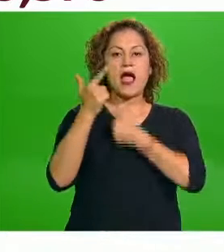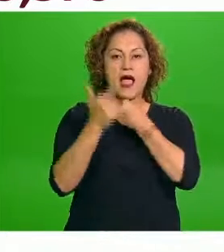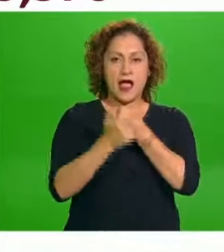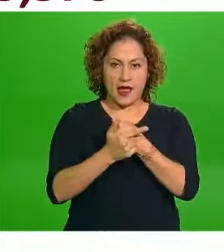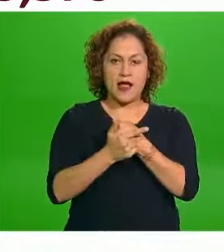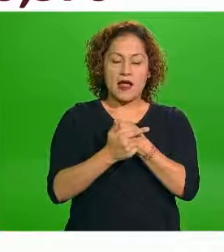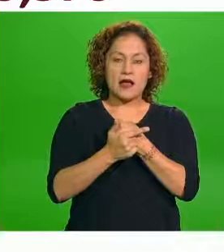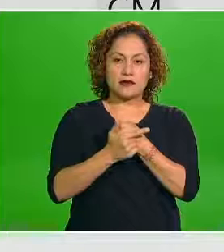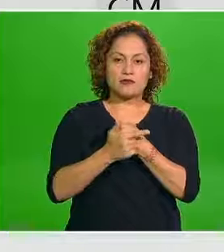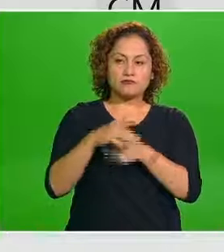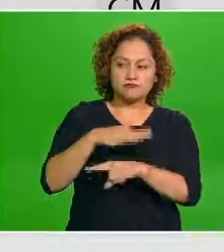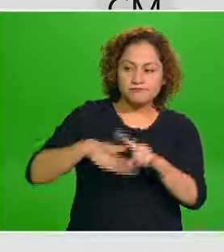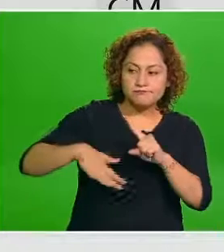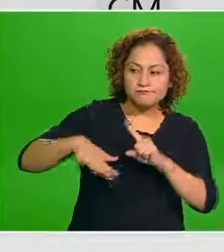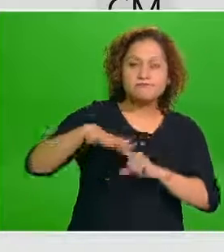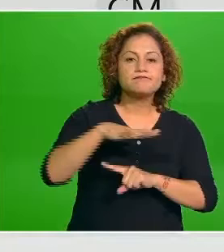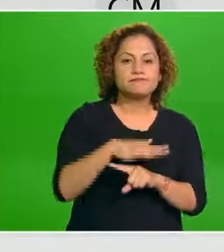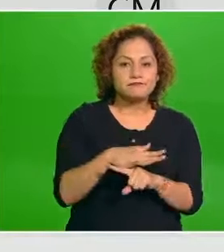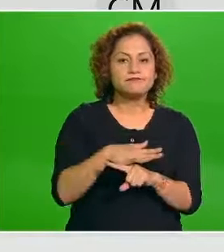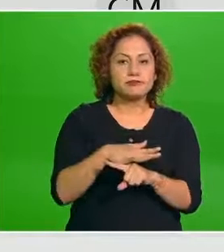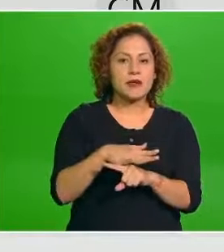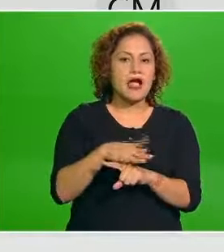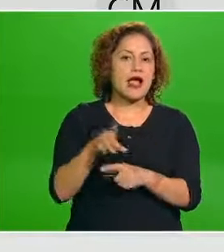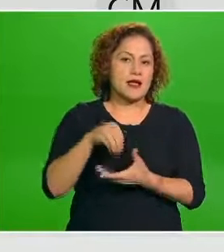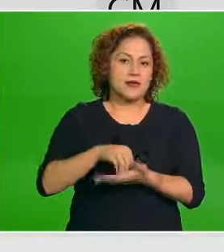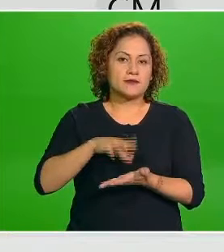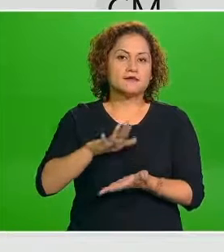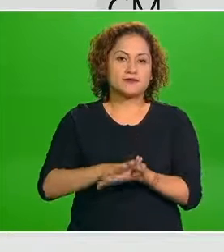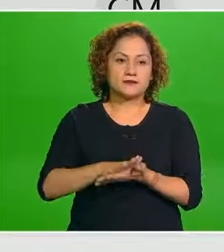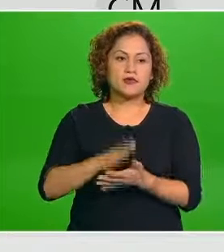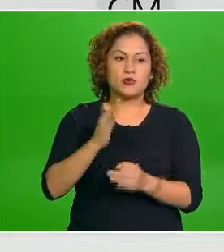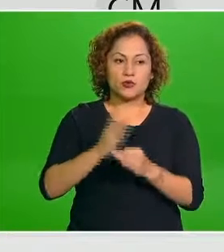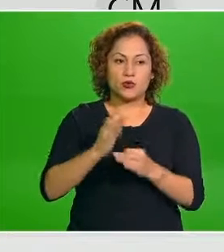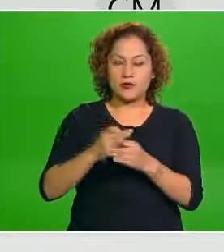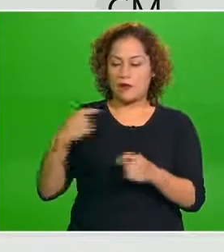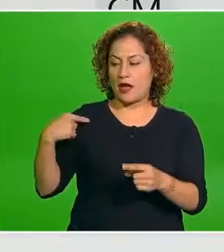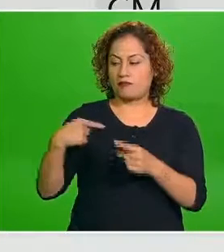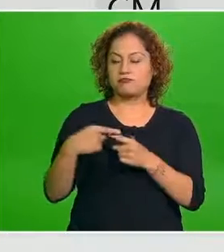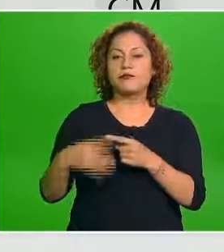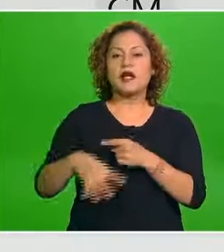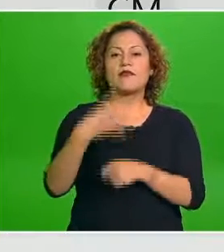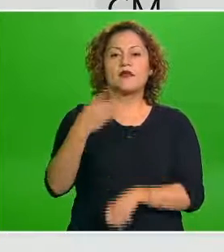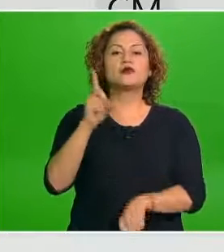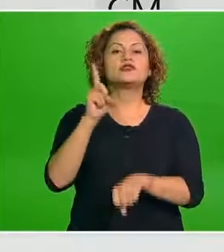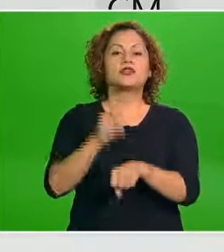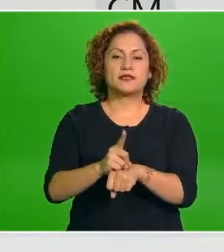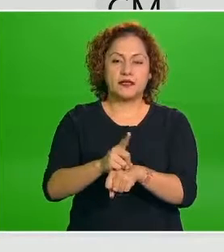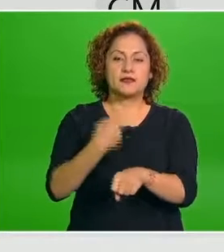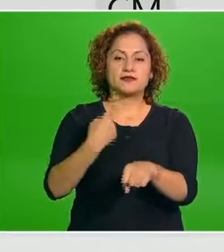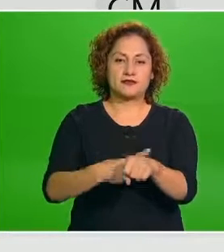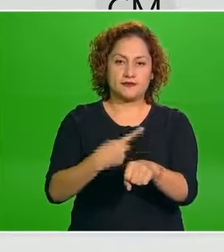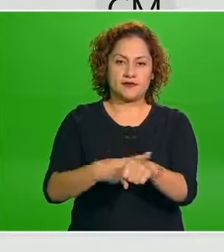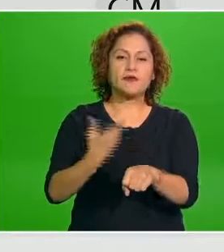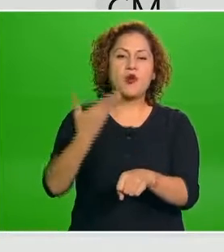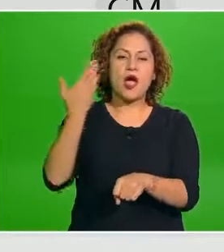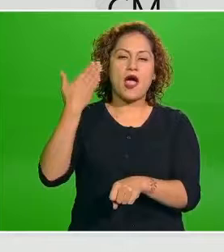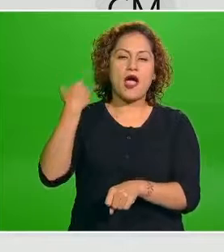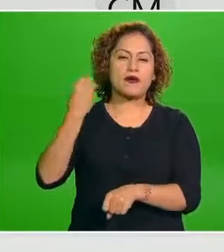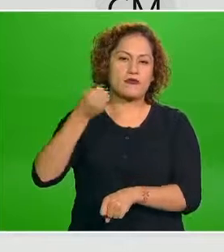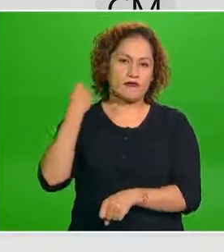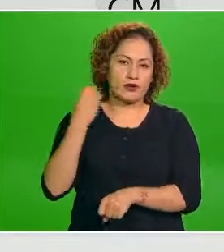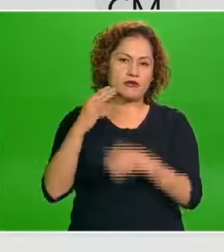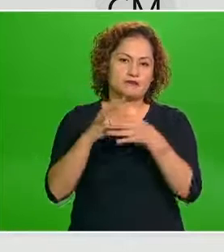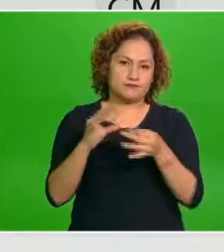definición operacional, y que todavía se encuentran dentro de este lapso de los 14 días que hemos ya mencionado en otras conferencias de prensa